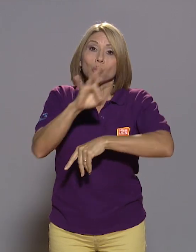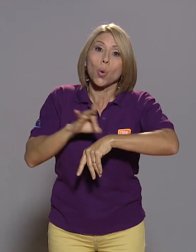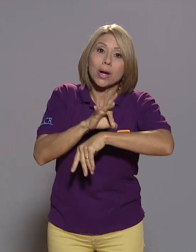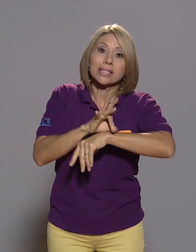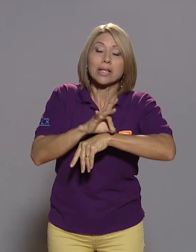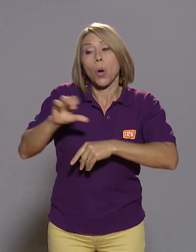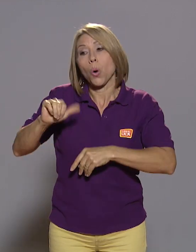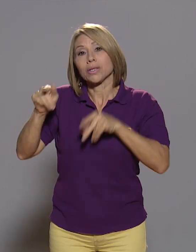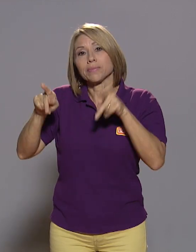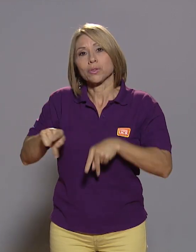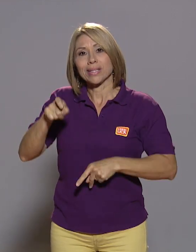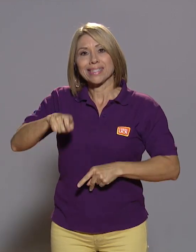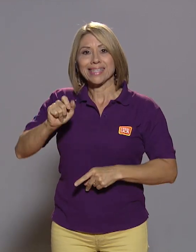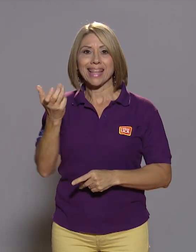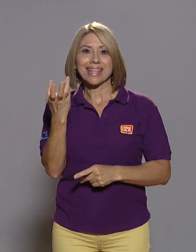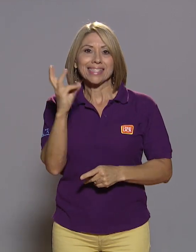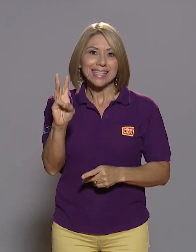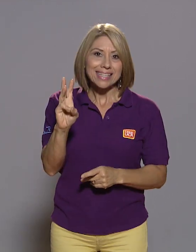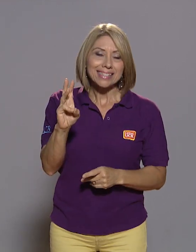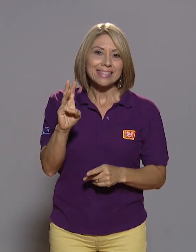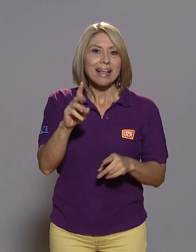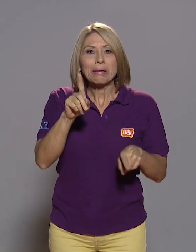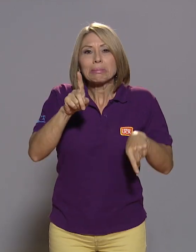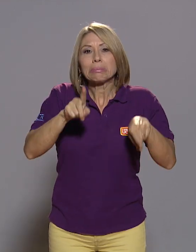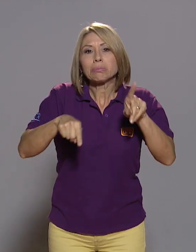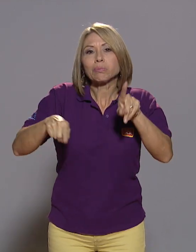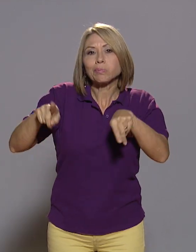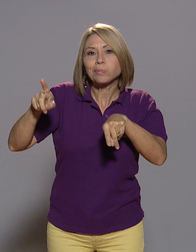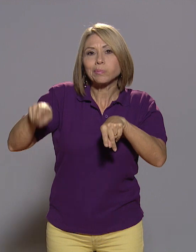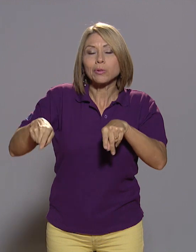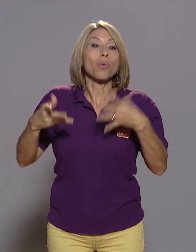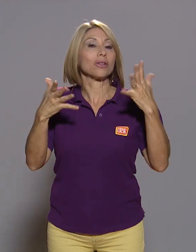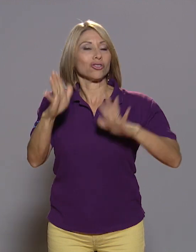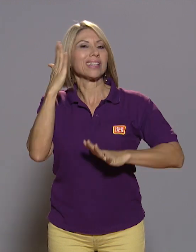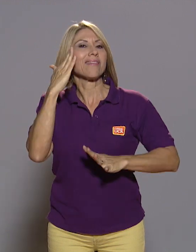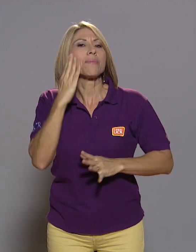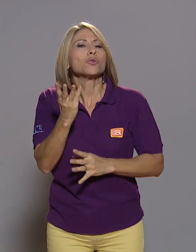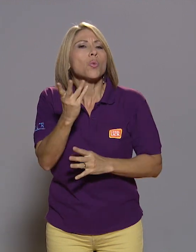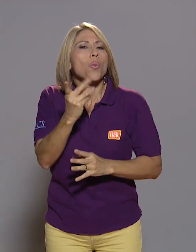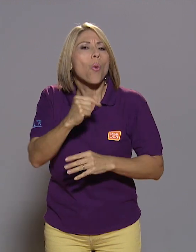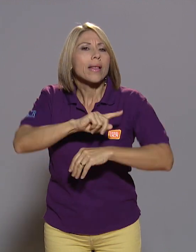persona. Una vez que tenemos definido esas horas de asistencia y